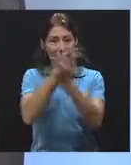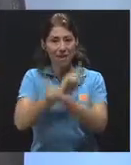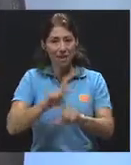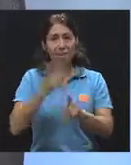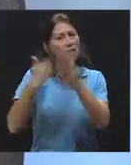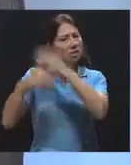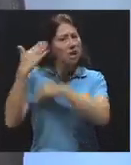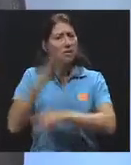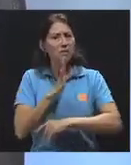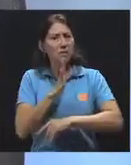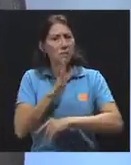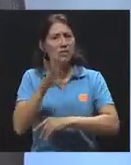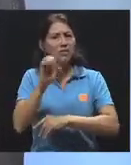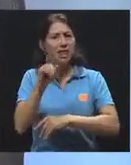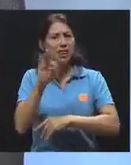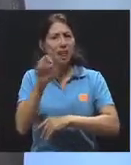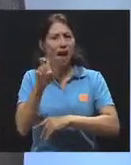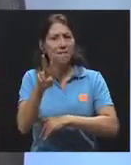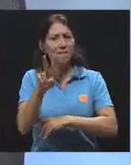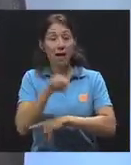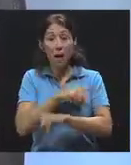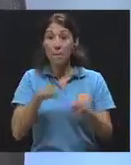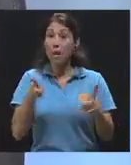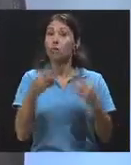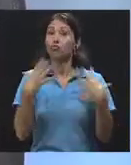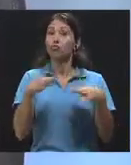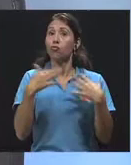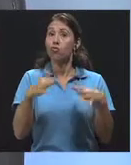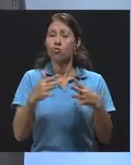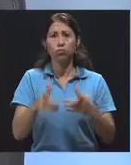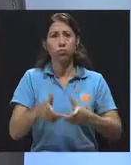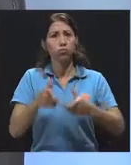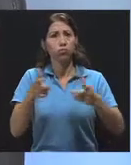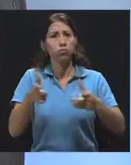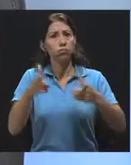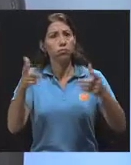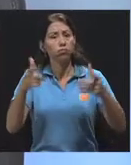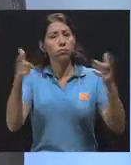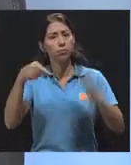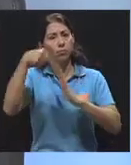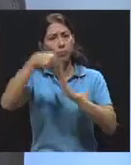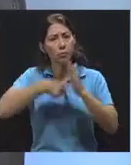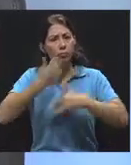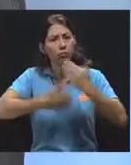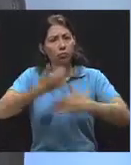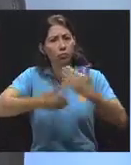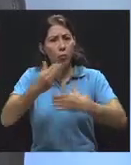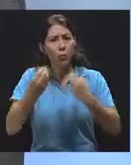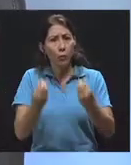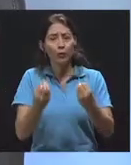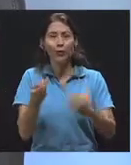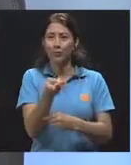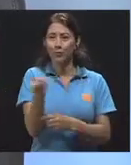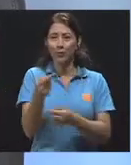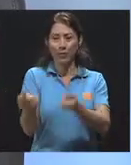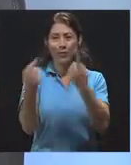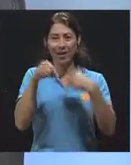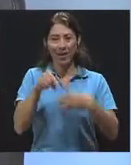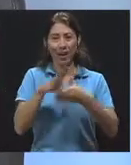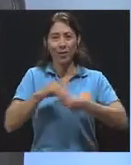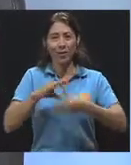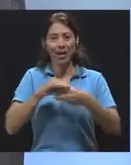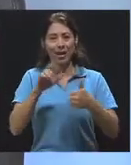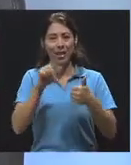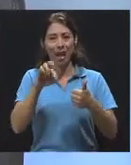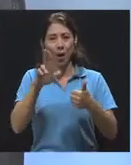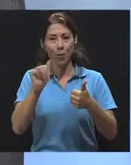del CETAF ya hace unos cuantos programas atrás. Pero nunca está de más porque el CETAF ha crecido mucho y precisamente a eso vienen a contarnos